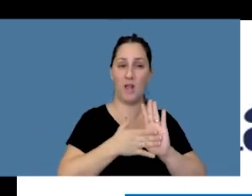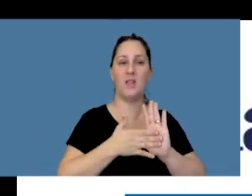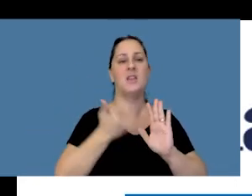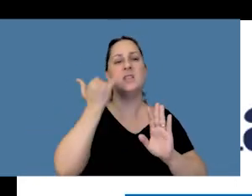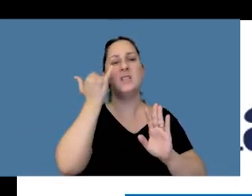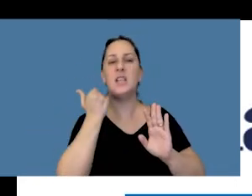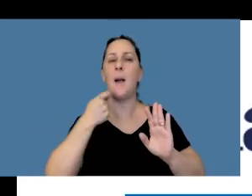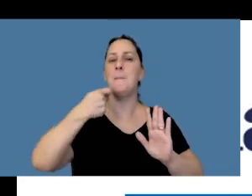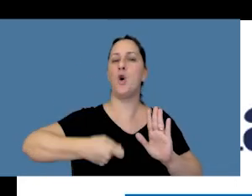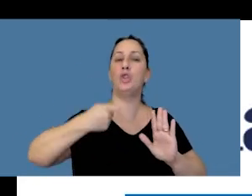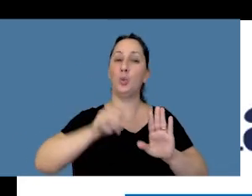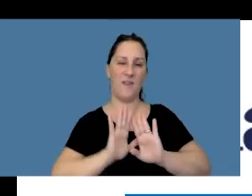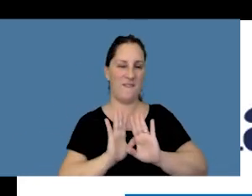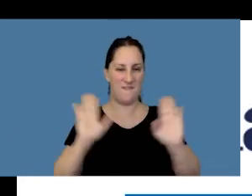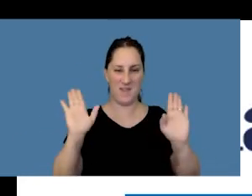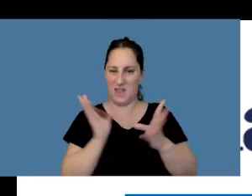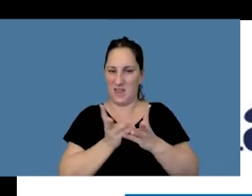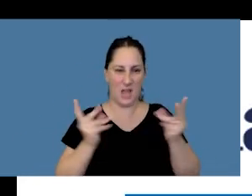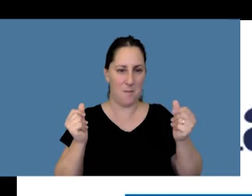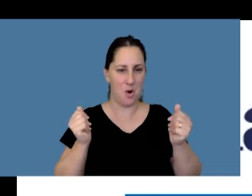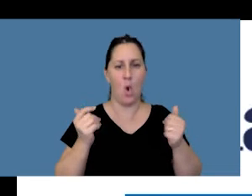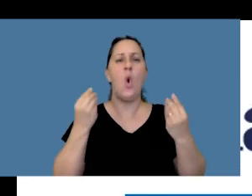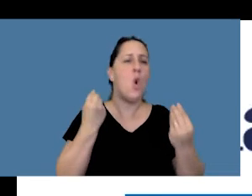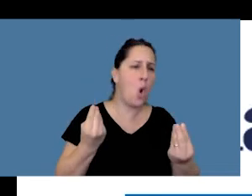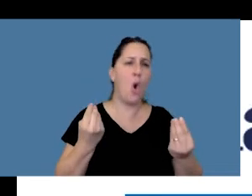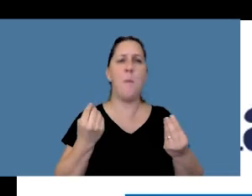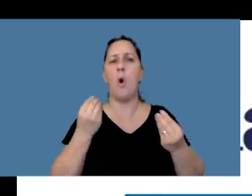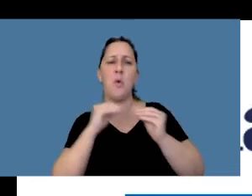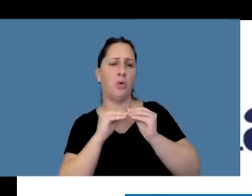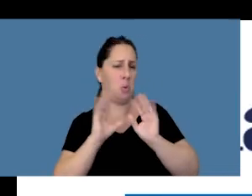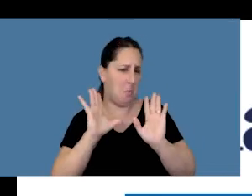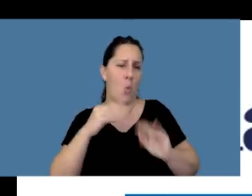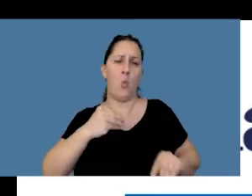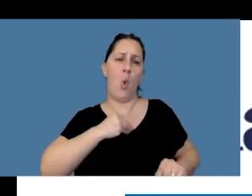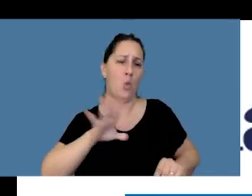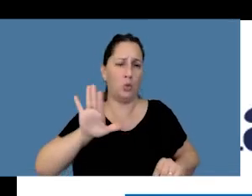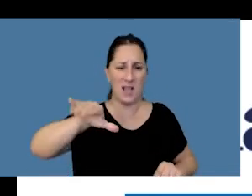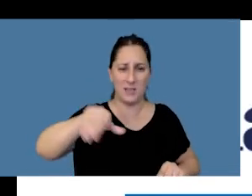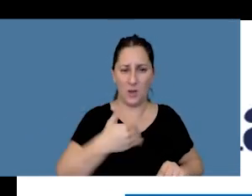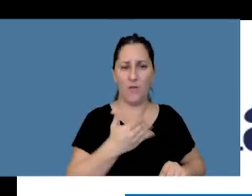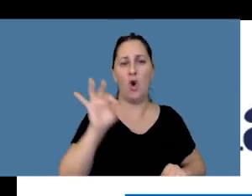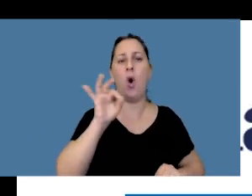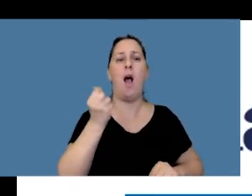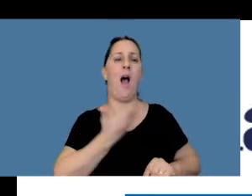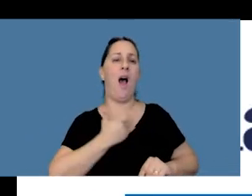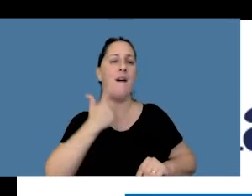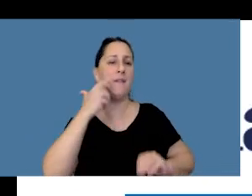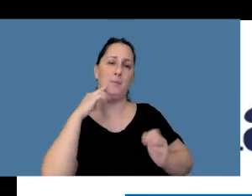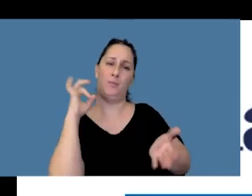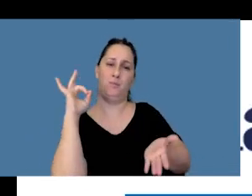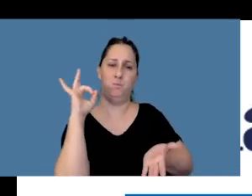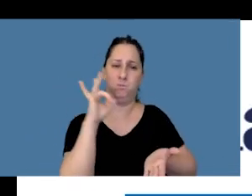ser monotributistas, aquí no importa cómo, porque se fue voluntariamente o porque la AFIP lo expulsó